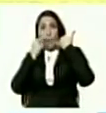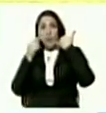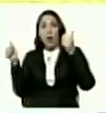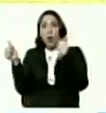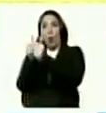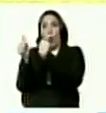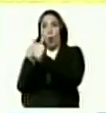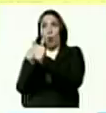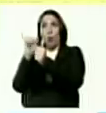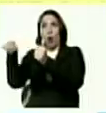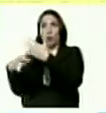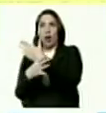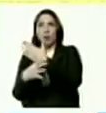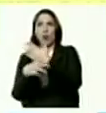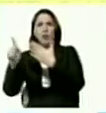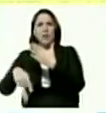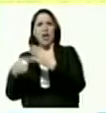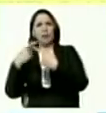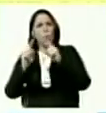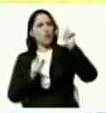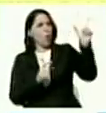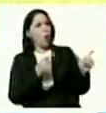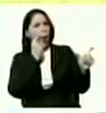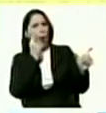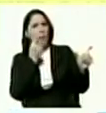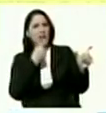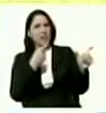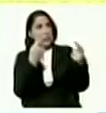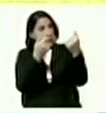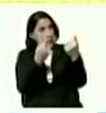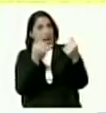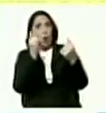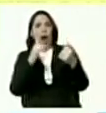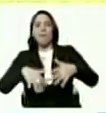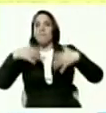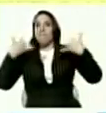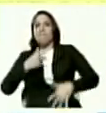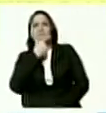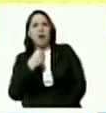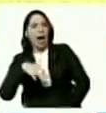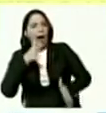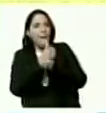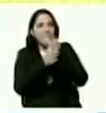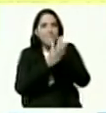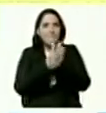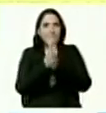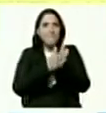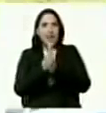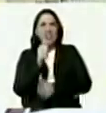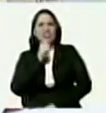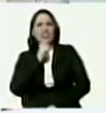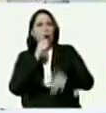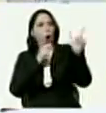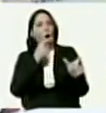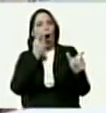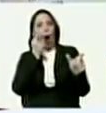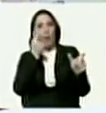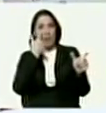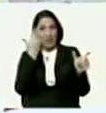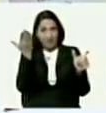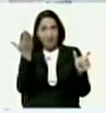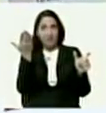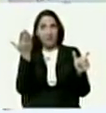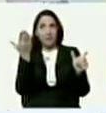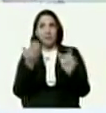Guaidó, y Marrero le dice unos fondos que están papaya, según Planchar. Planchar es este. Aquí está Planchar,